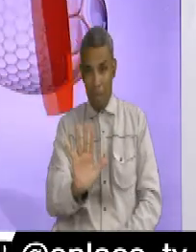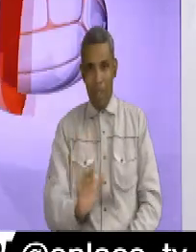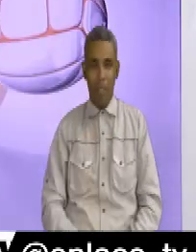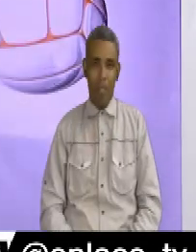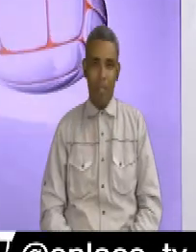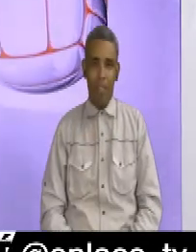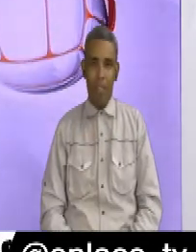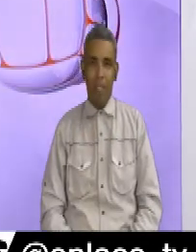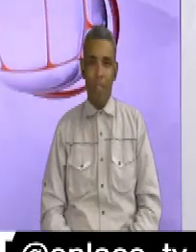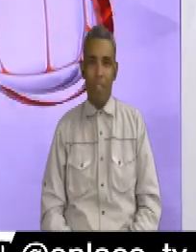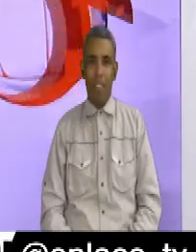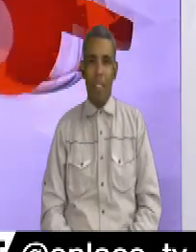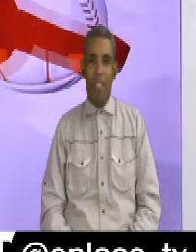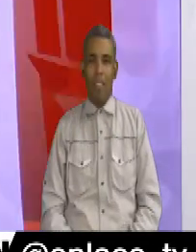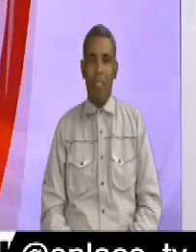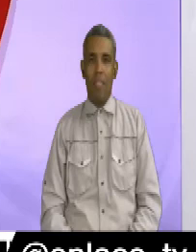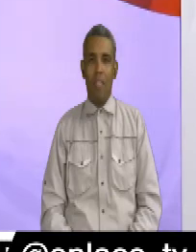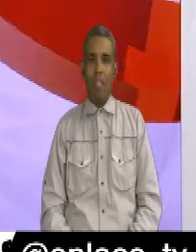volvemos.